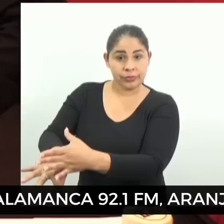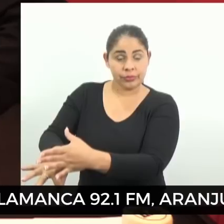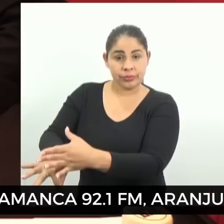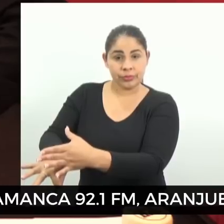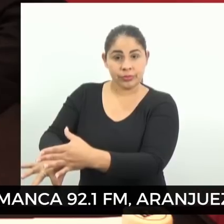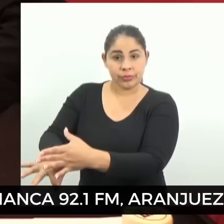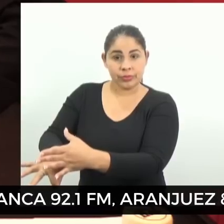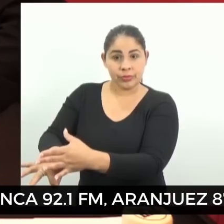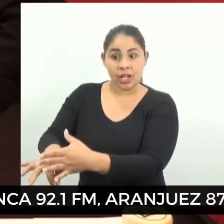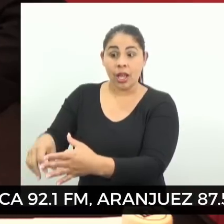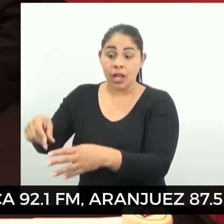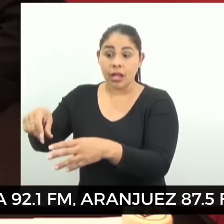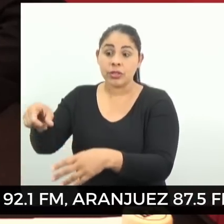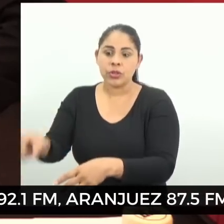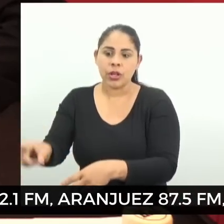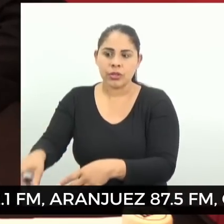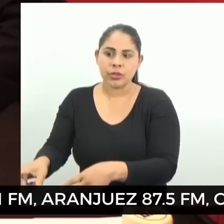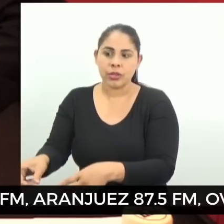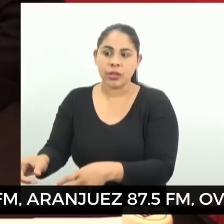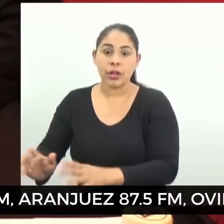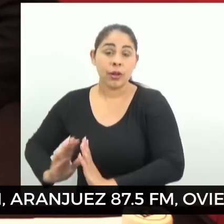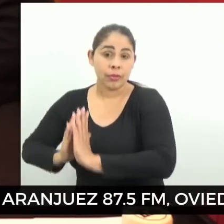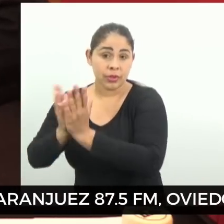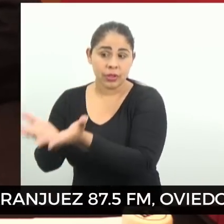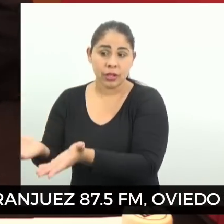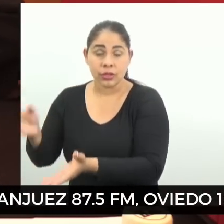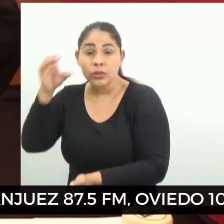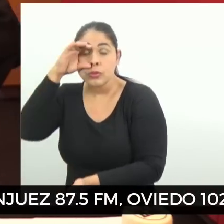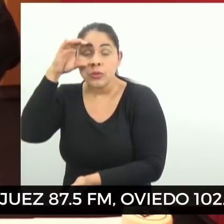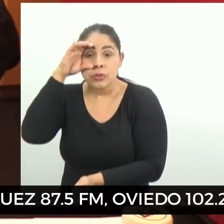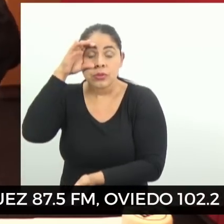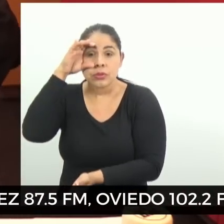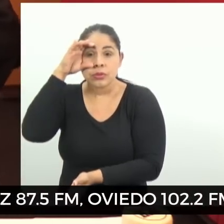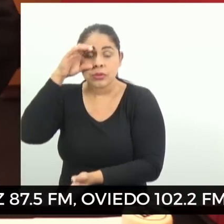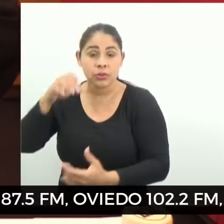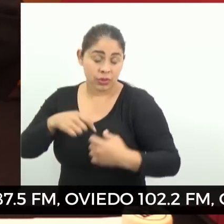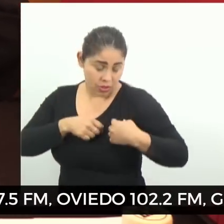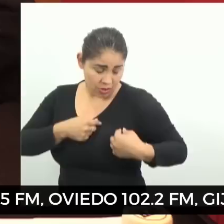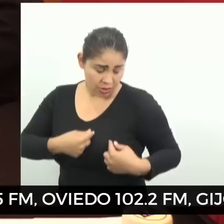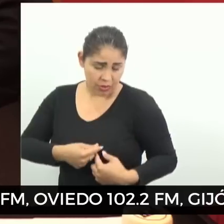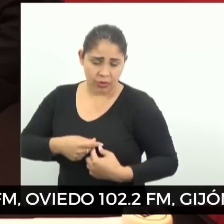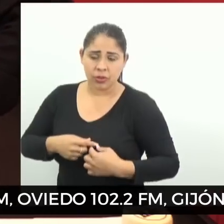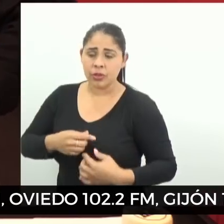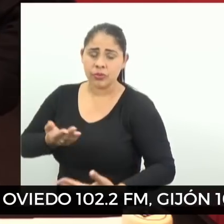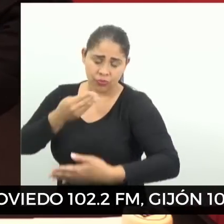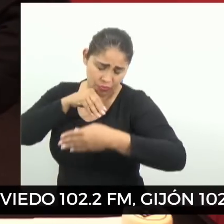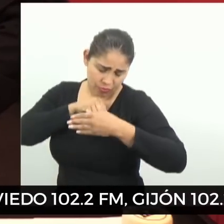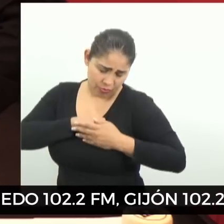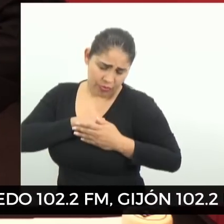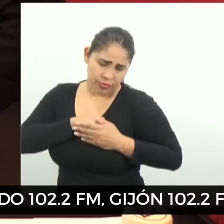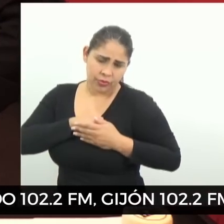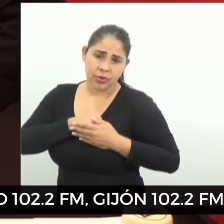Más lo que cayó en buena tierra. Estos son los que con corazón bueno y recto retienen la